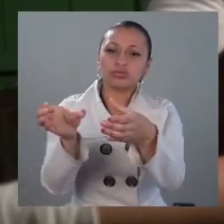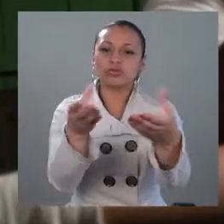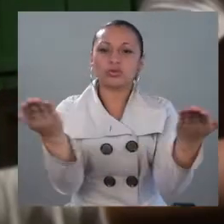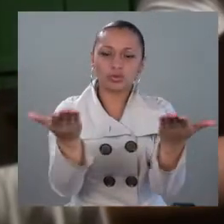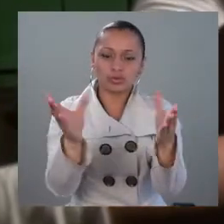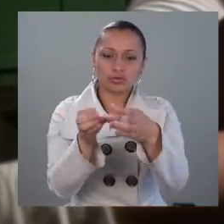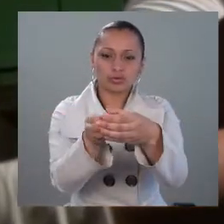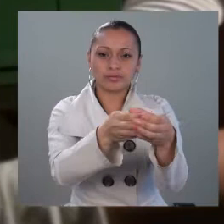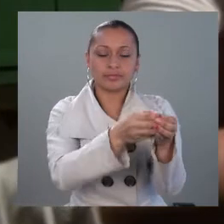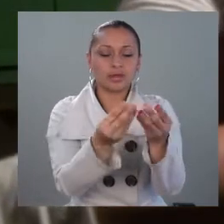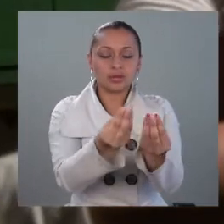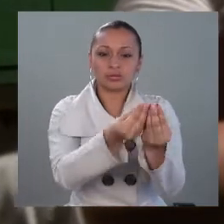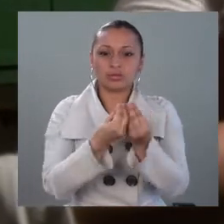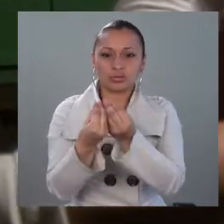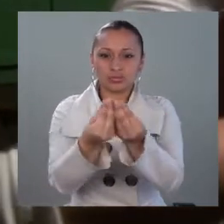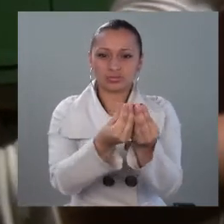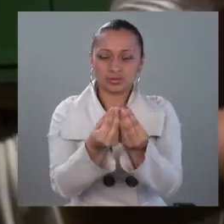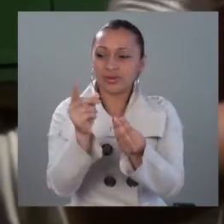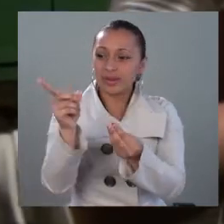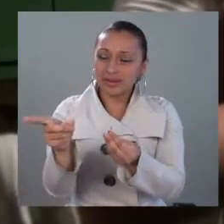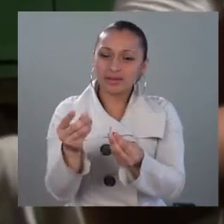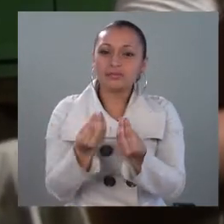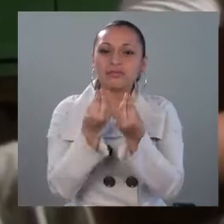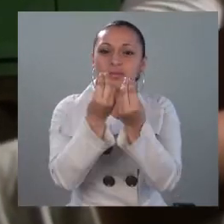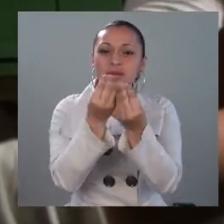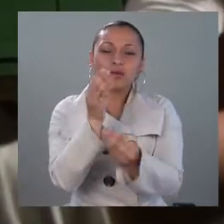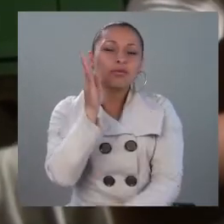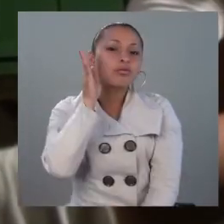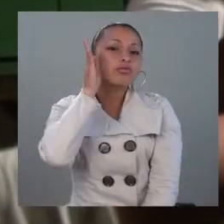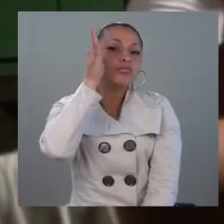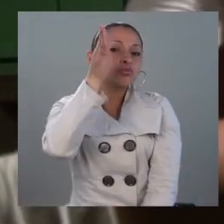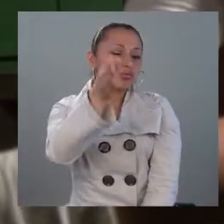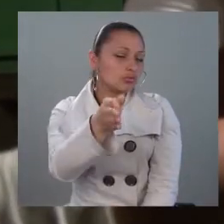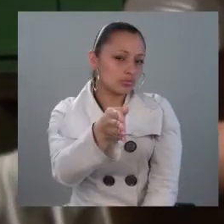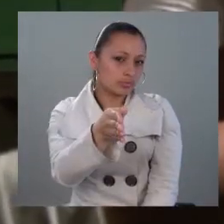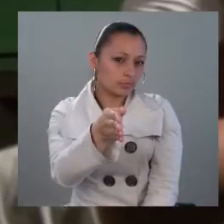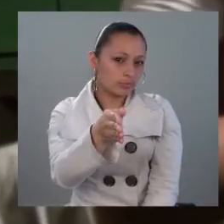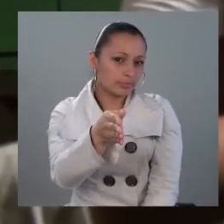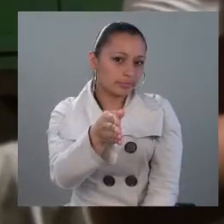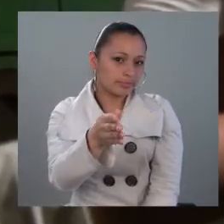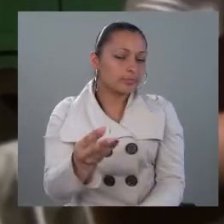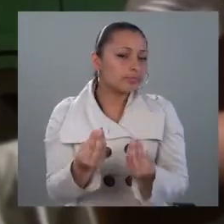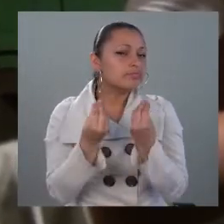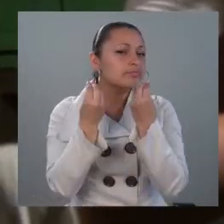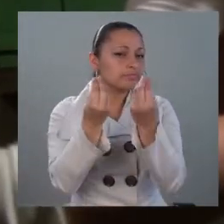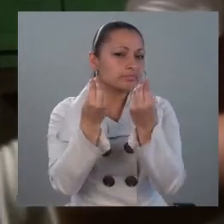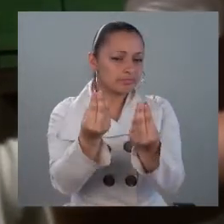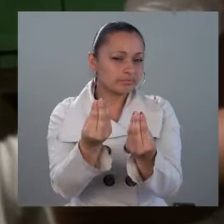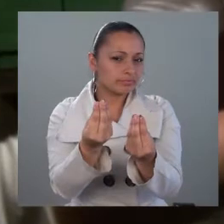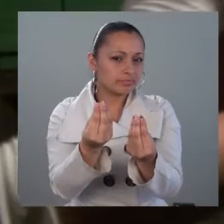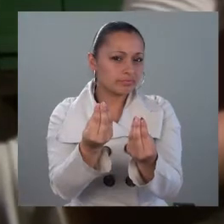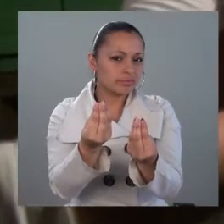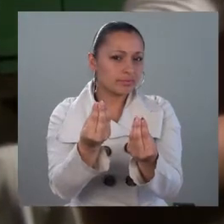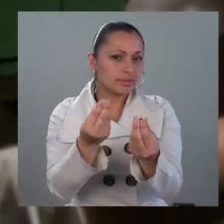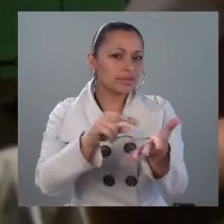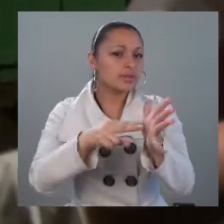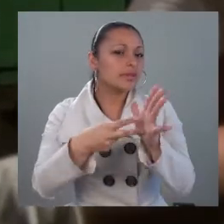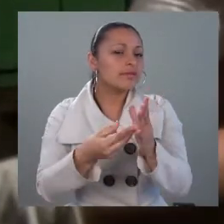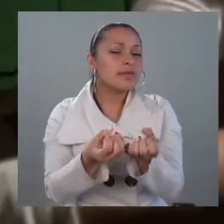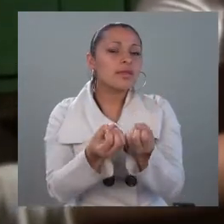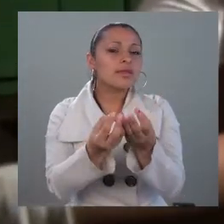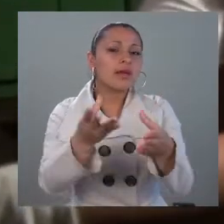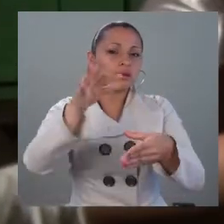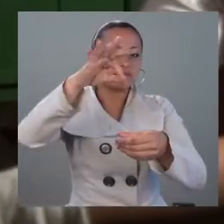que lleven un futuro para el día de mañana, para dejar